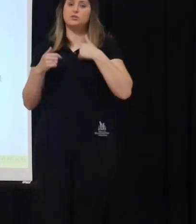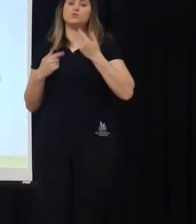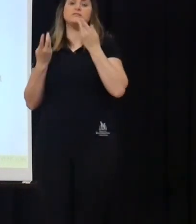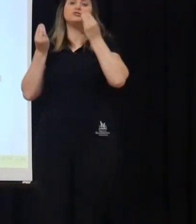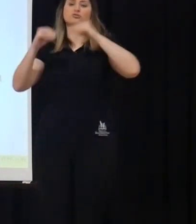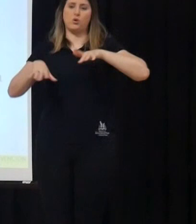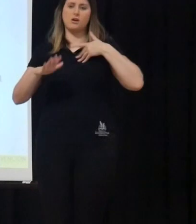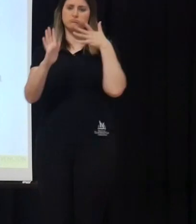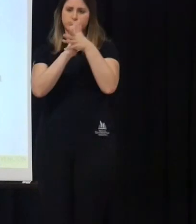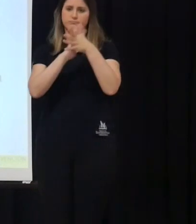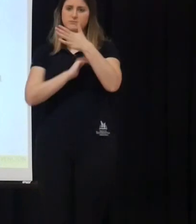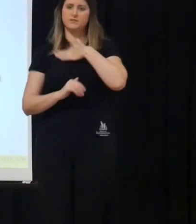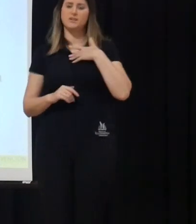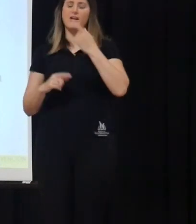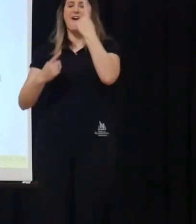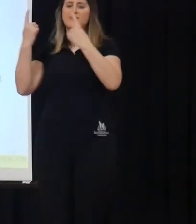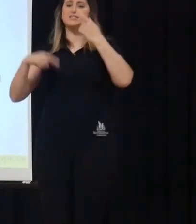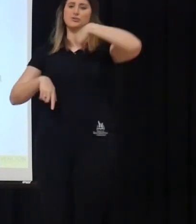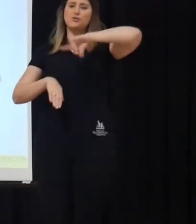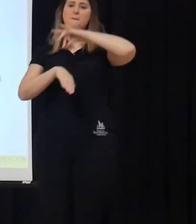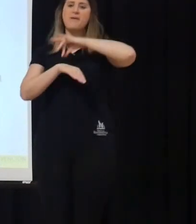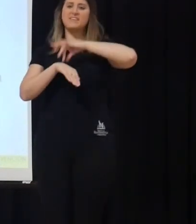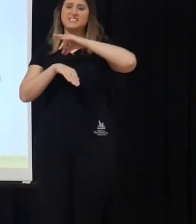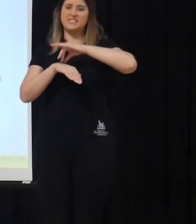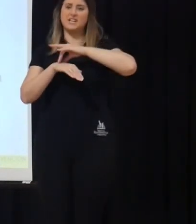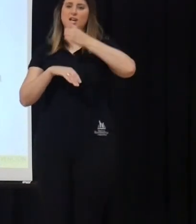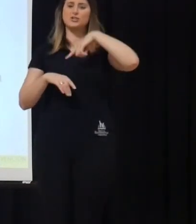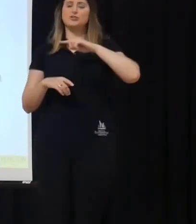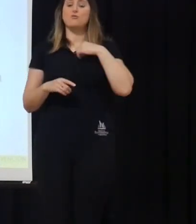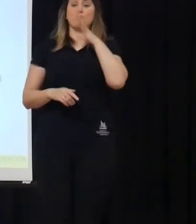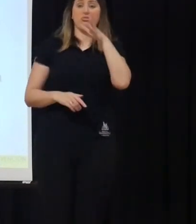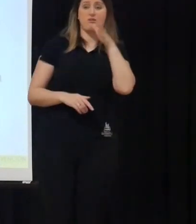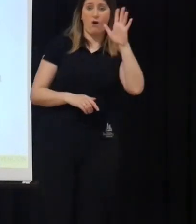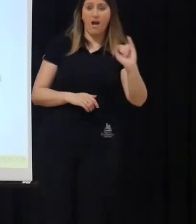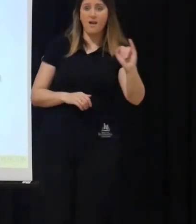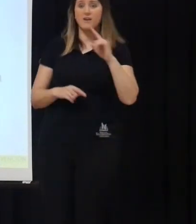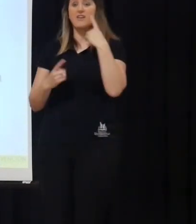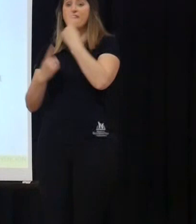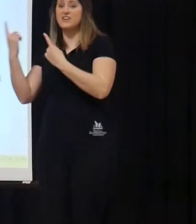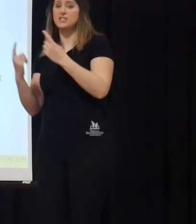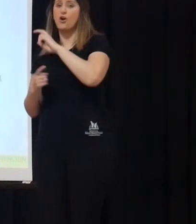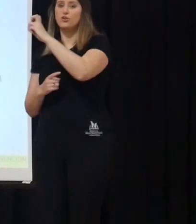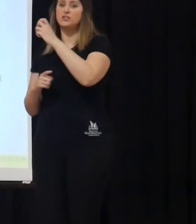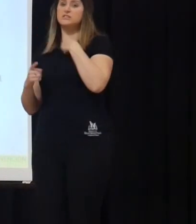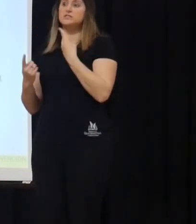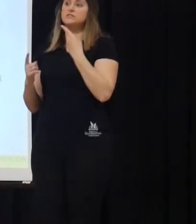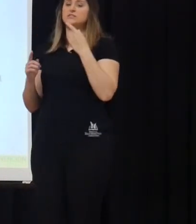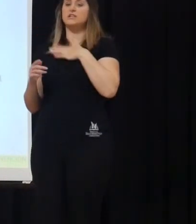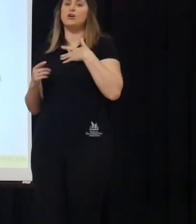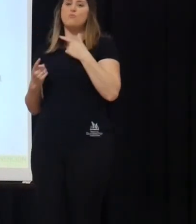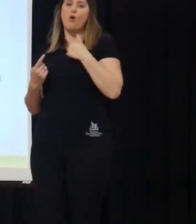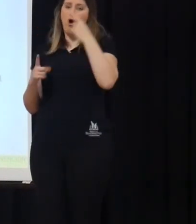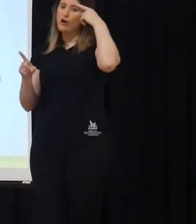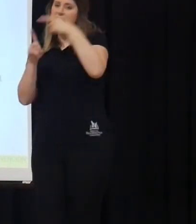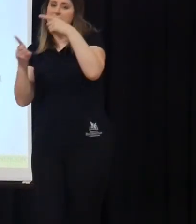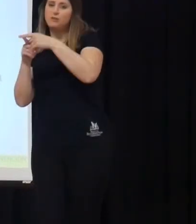historia. En medicina a veces las cosas tienen su razón de ser y otras veces estamos hablando de ciertos caprichos. El